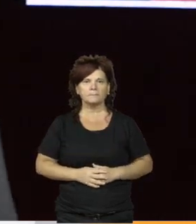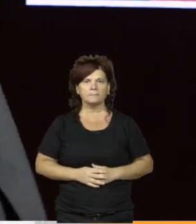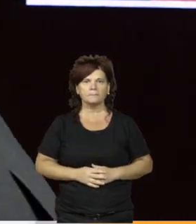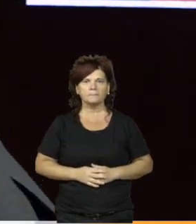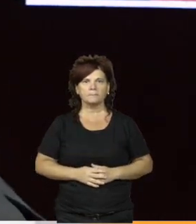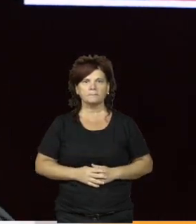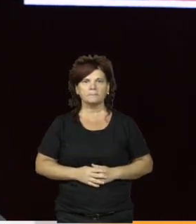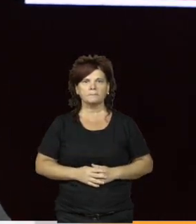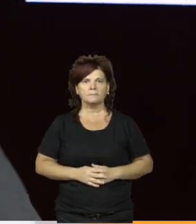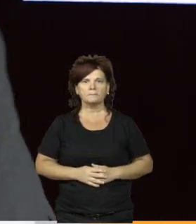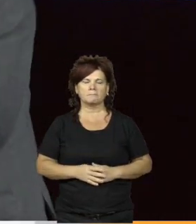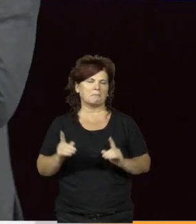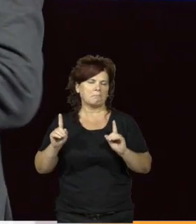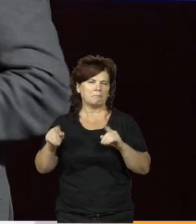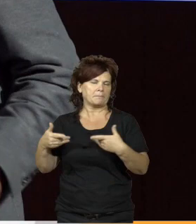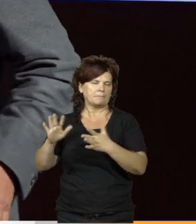Bueno, no importa.